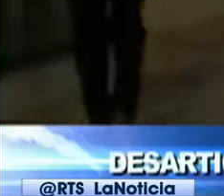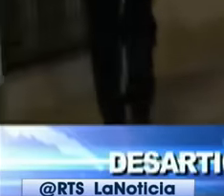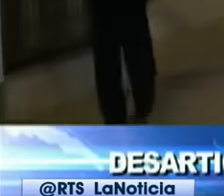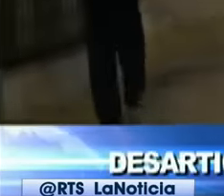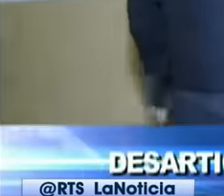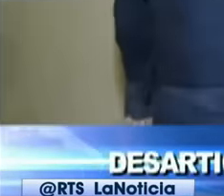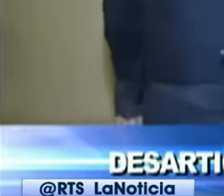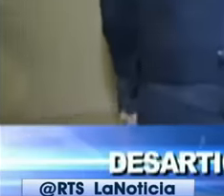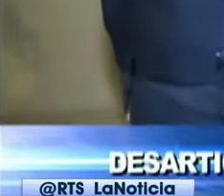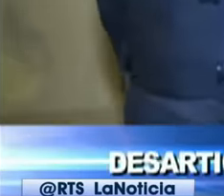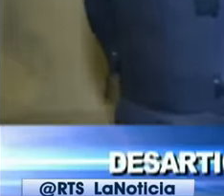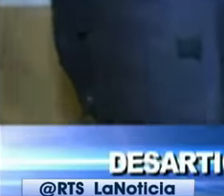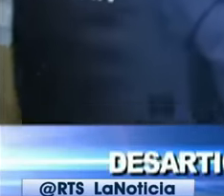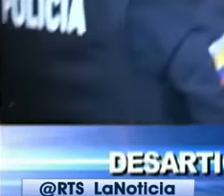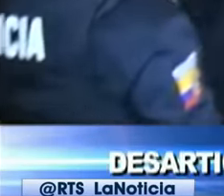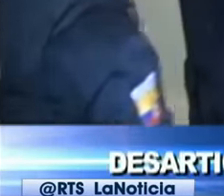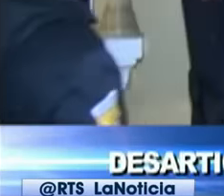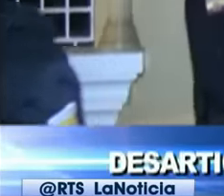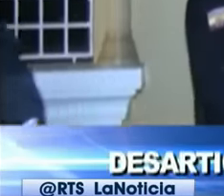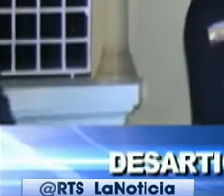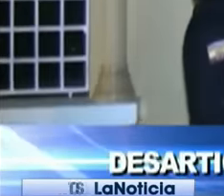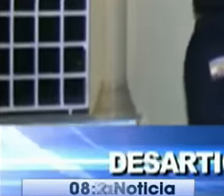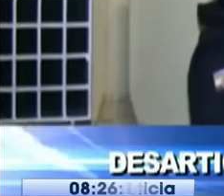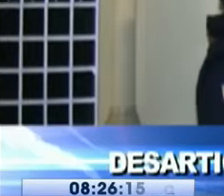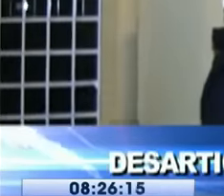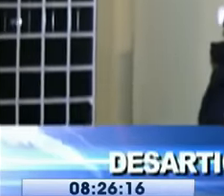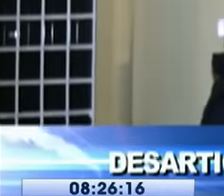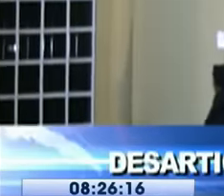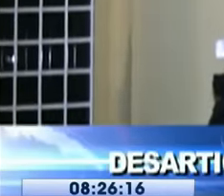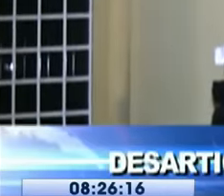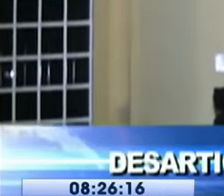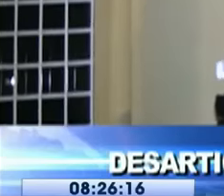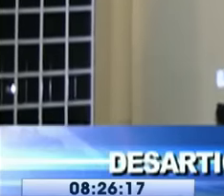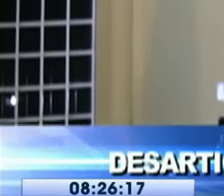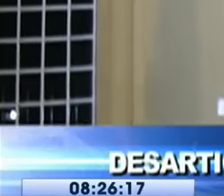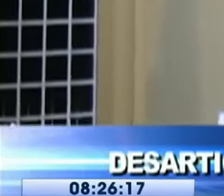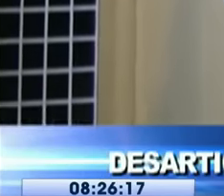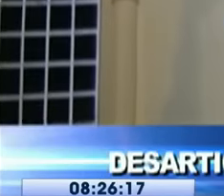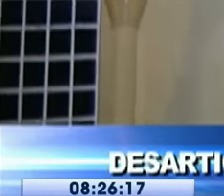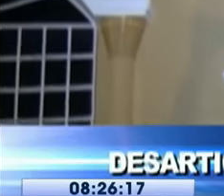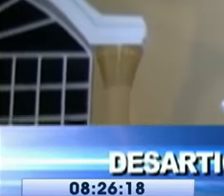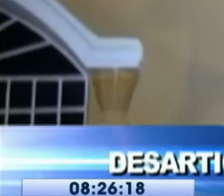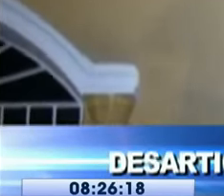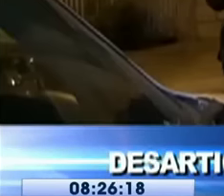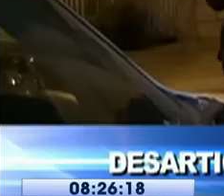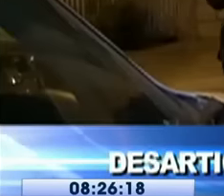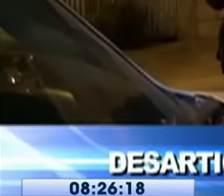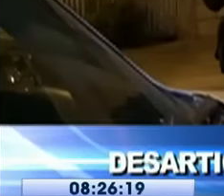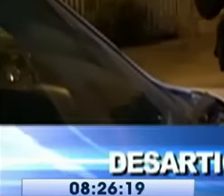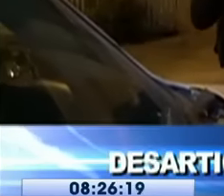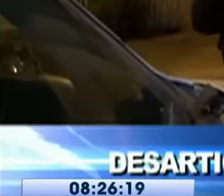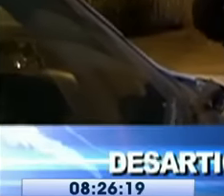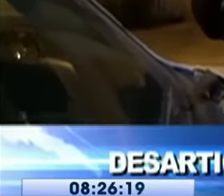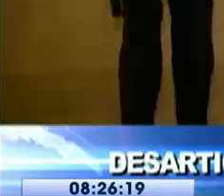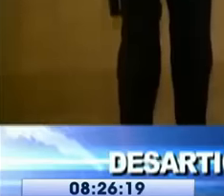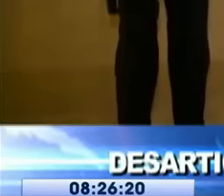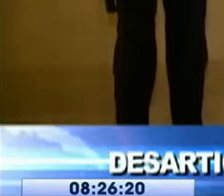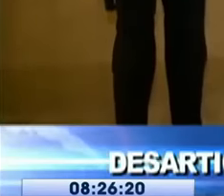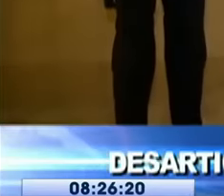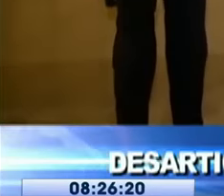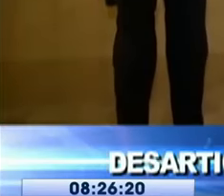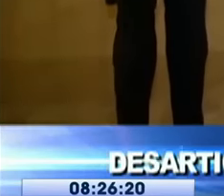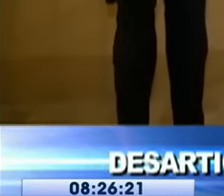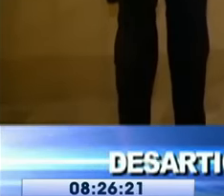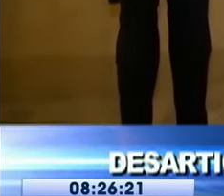Y más adelante, policía desarticuló una presunta banda que se dedicaba a la pornografía infantil en Machala, provincia del